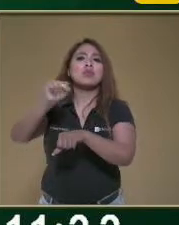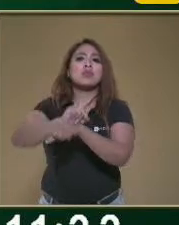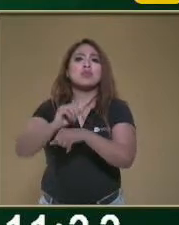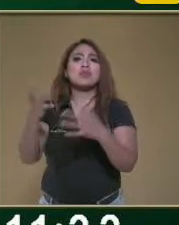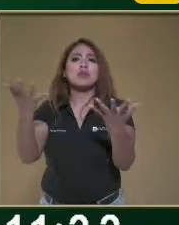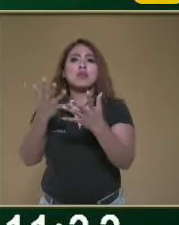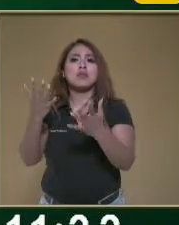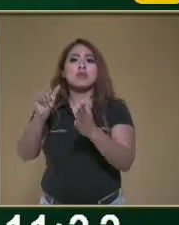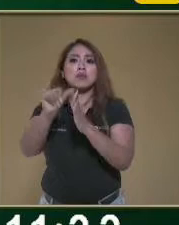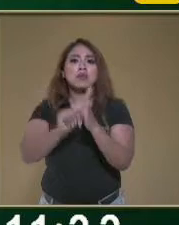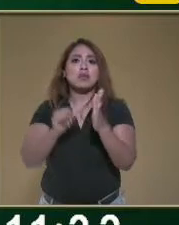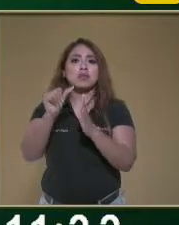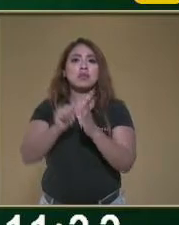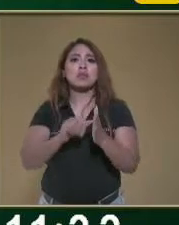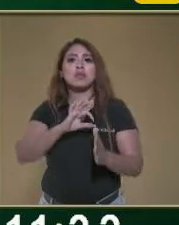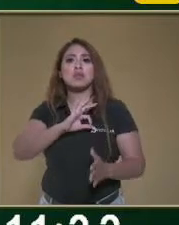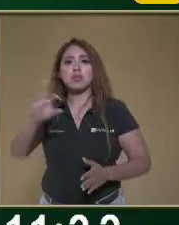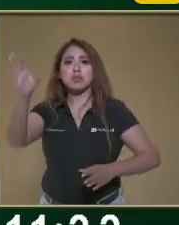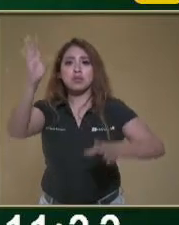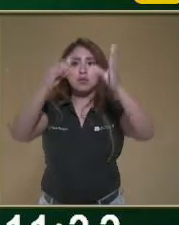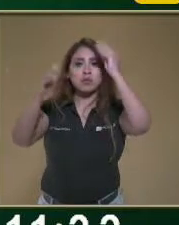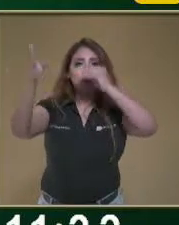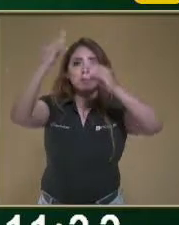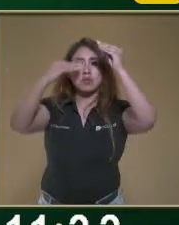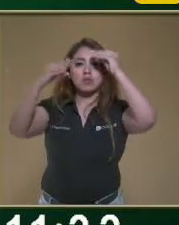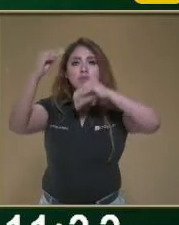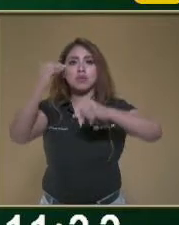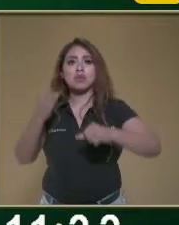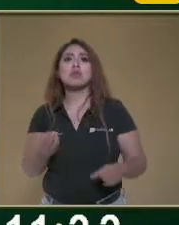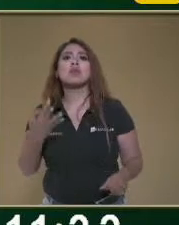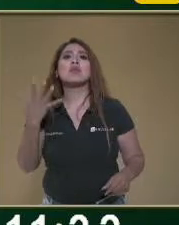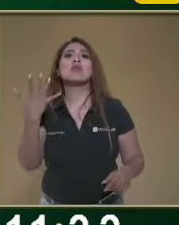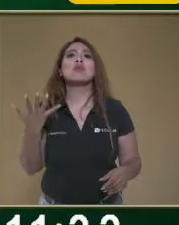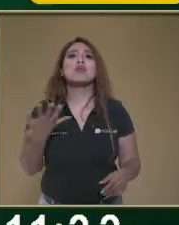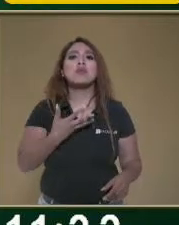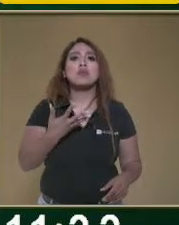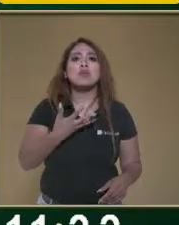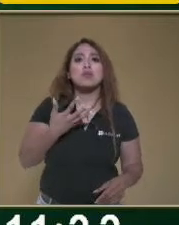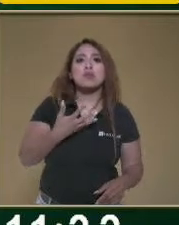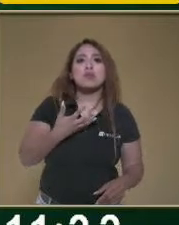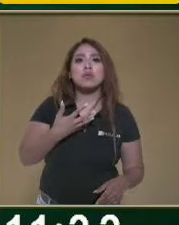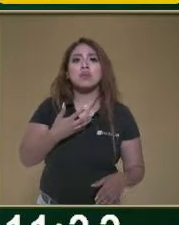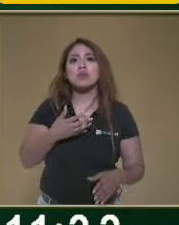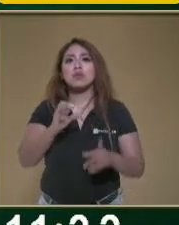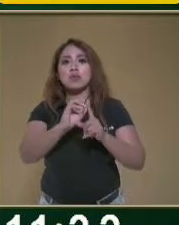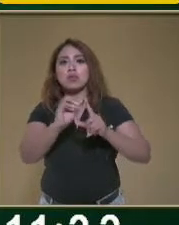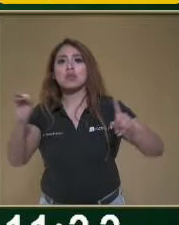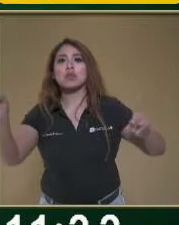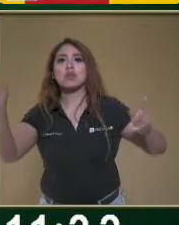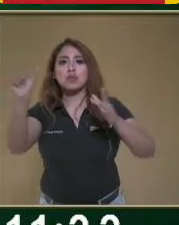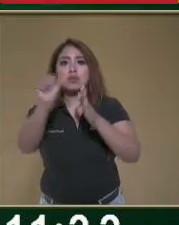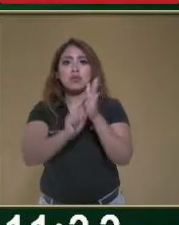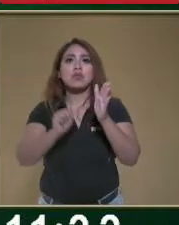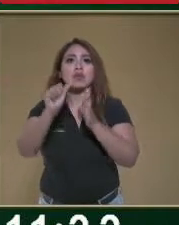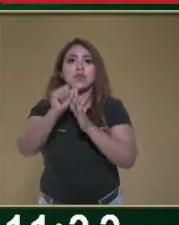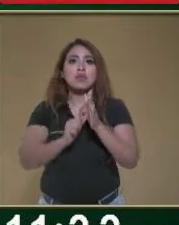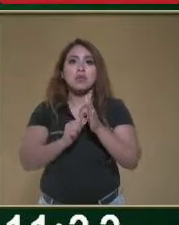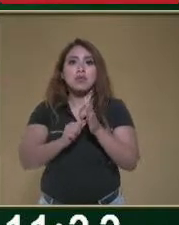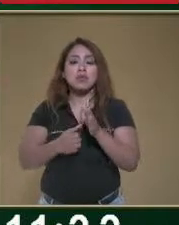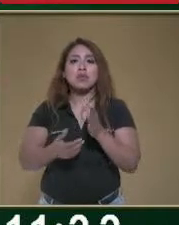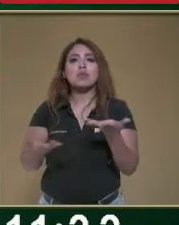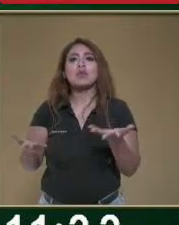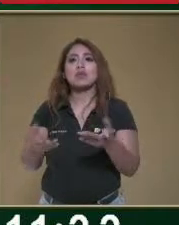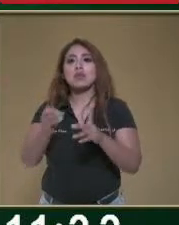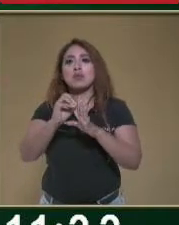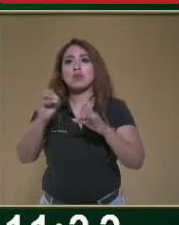¿sí? Entonces, así podemos aprendernos cuánto dura un mes, cuál es el orden de los meses, cuál es el orden de los días de la